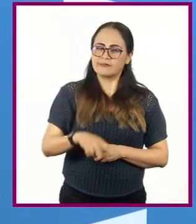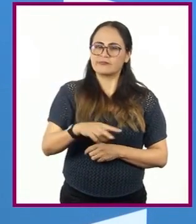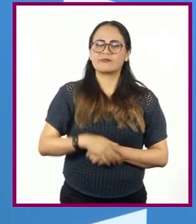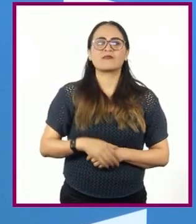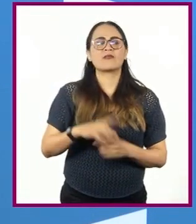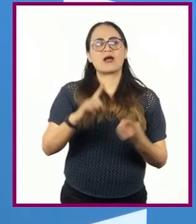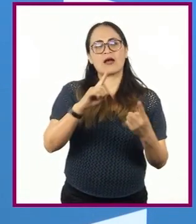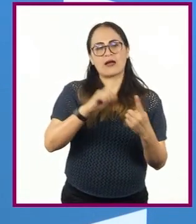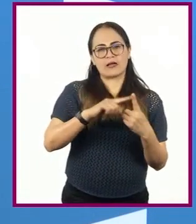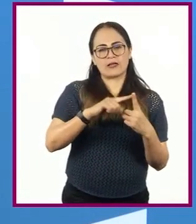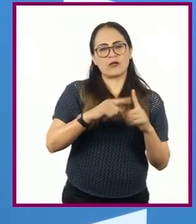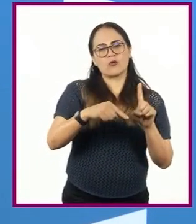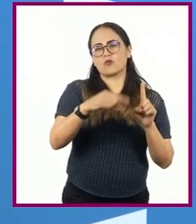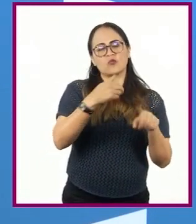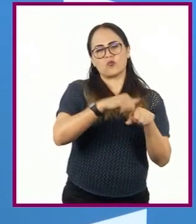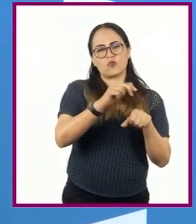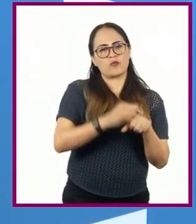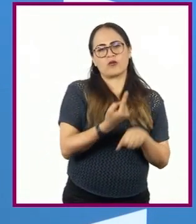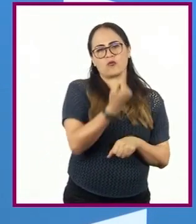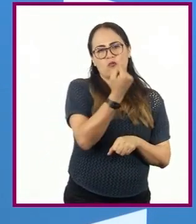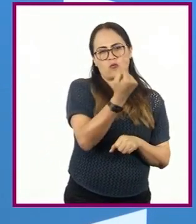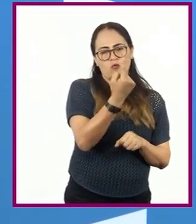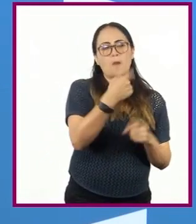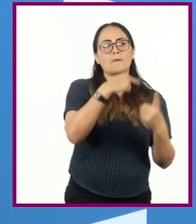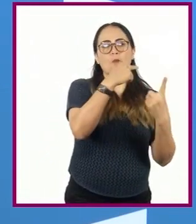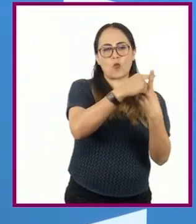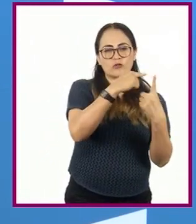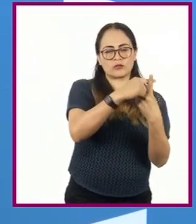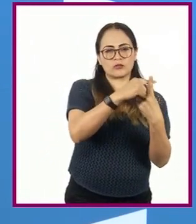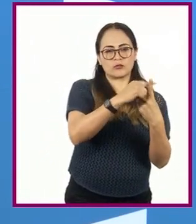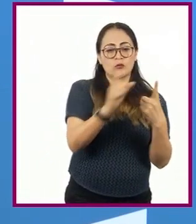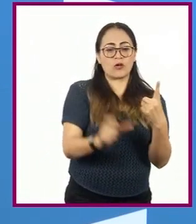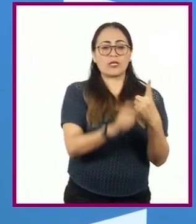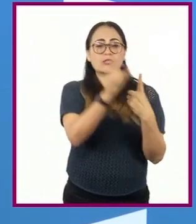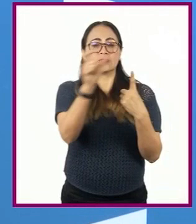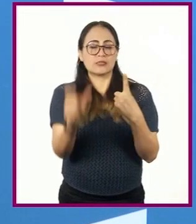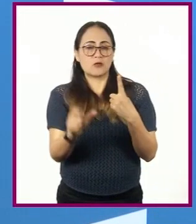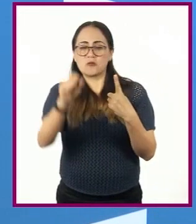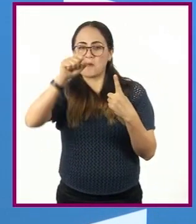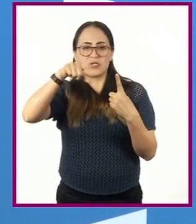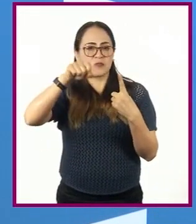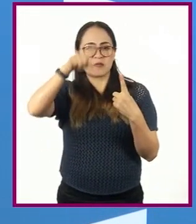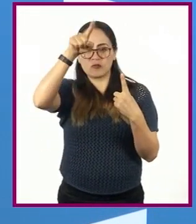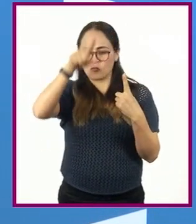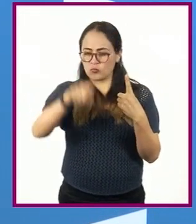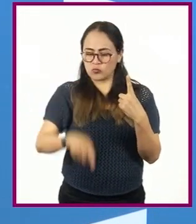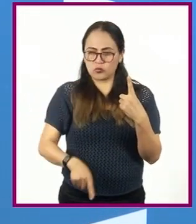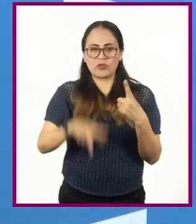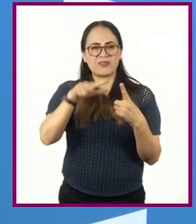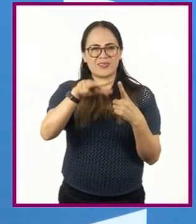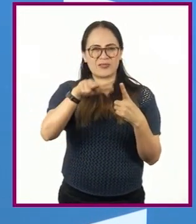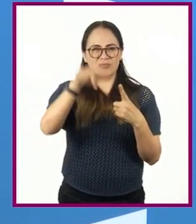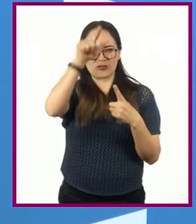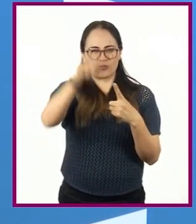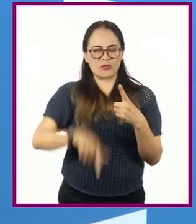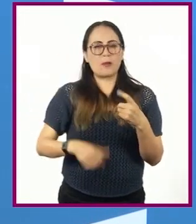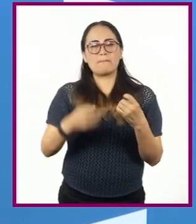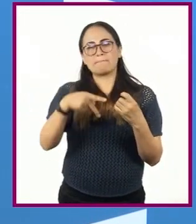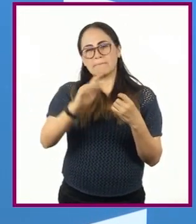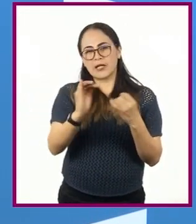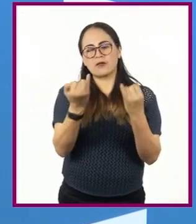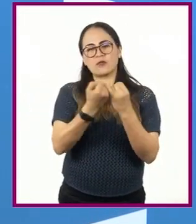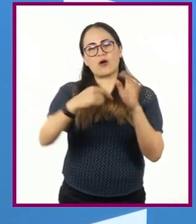primer sumando es un número entero positivo y el segundo es el mismo sumando y además es un número